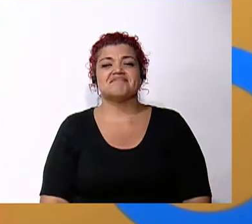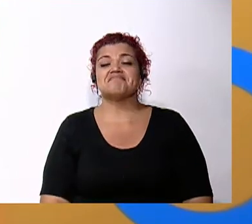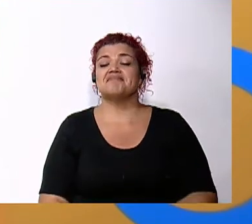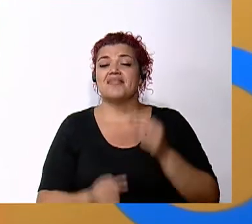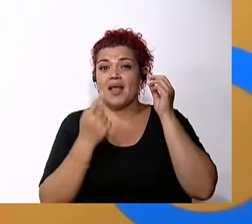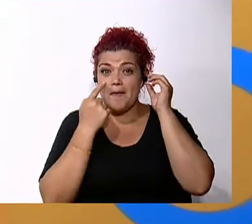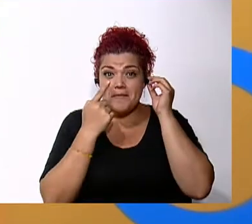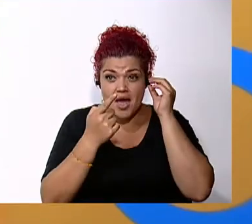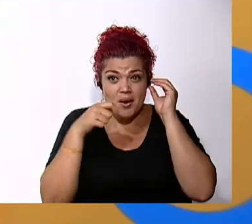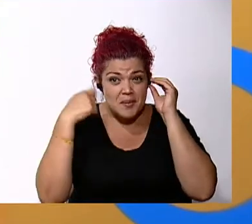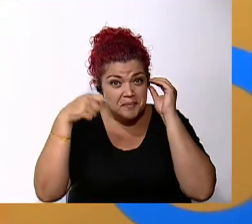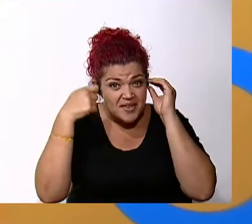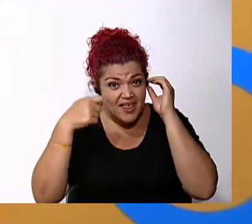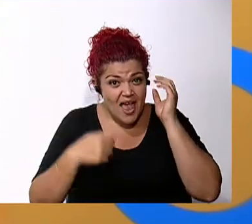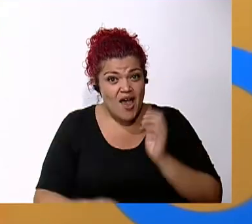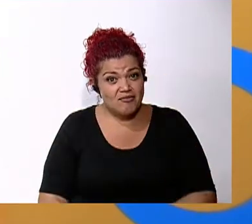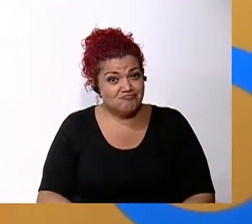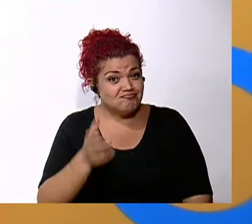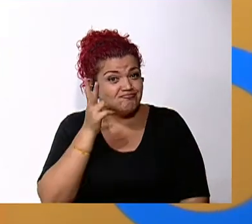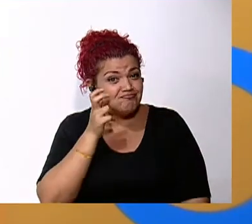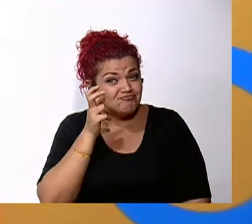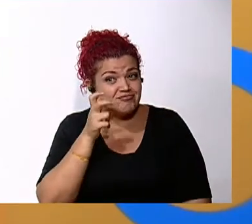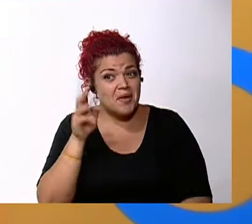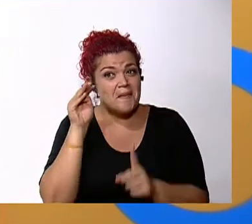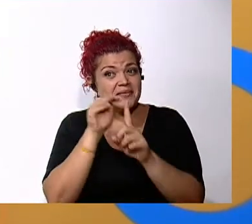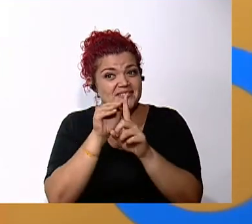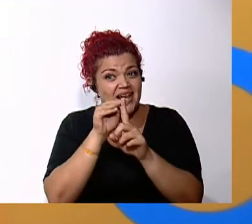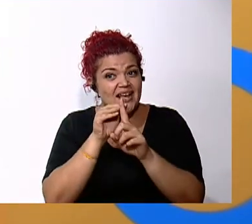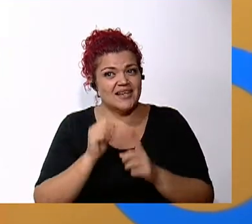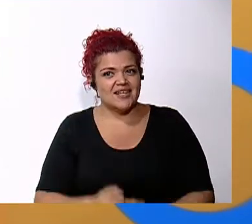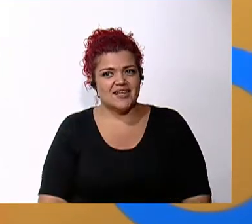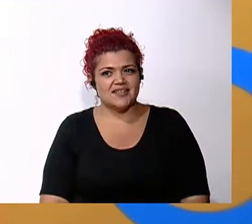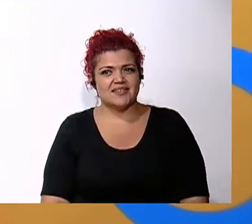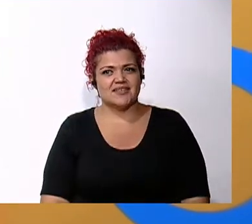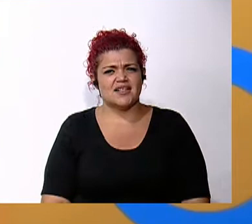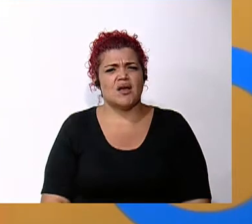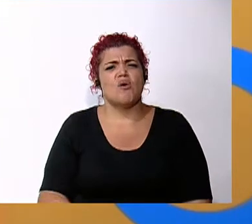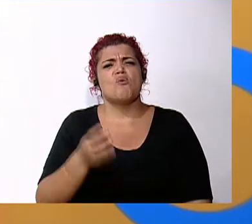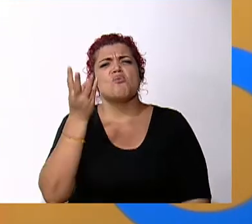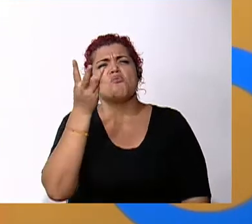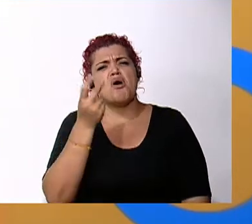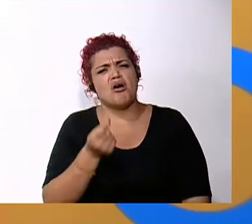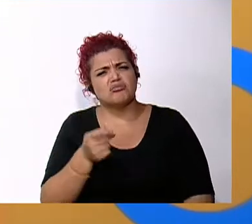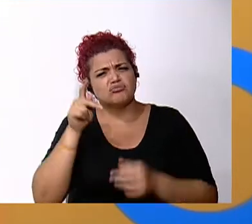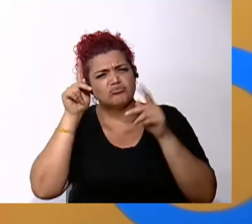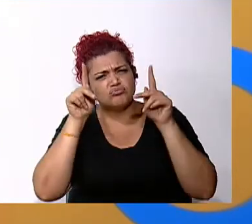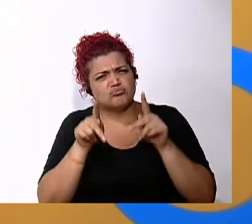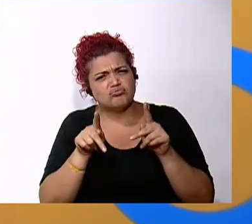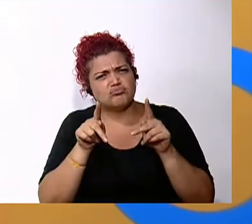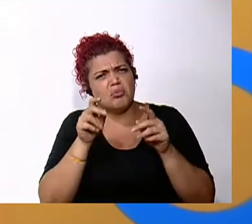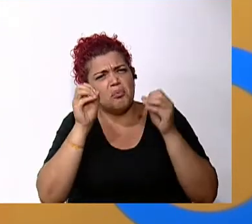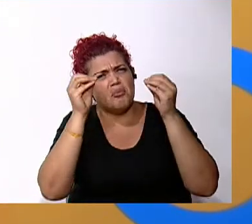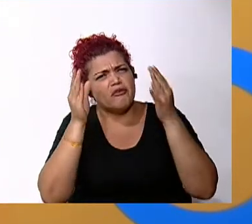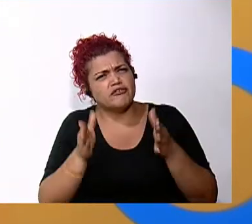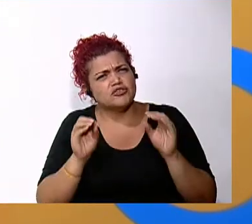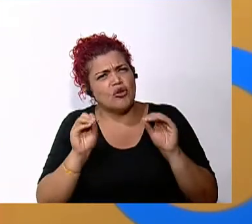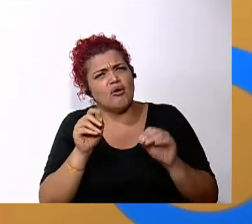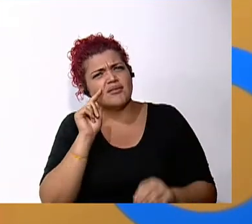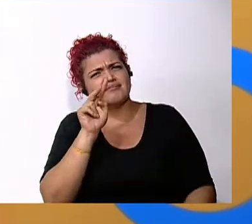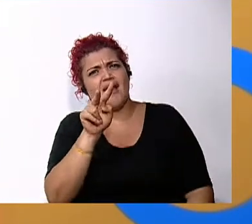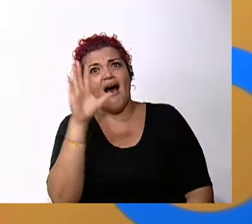¿Vieron ese video? ¿Escucharon el mensaje? ¿A cuántos profes reconocieron ustedes ahí? El